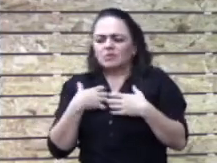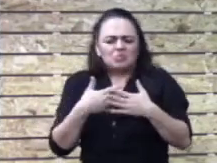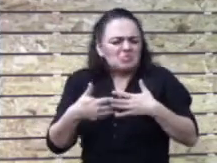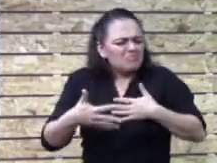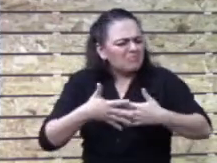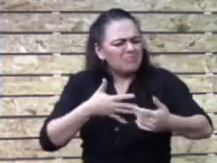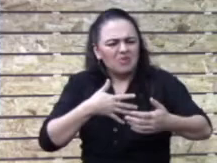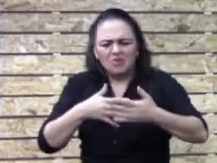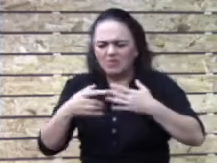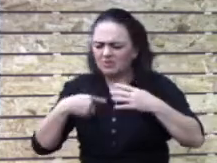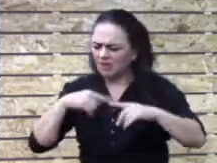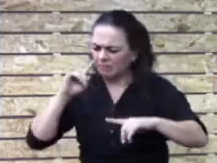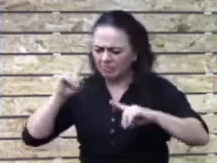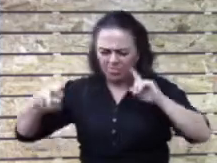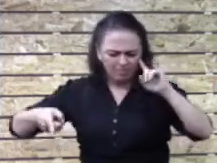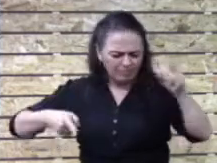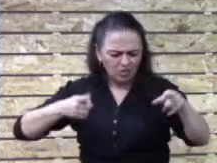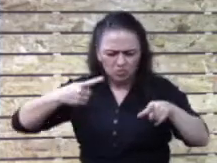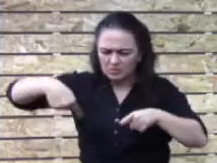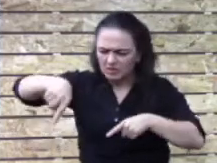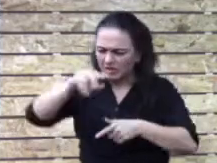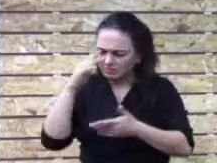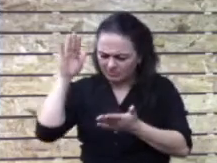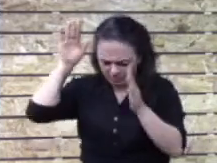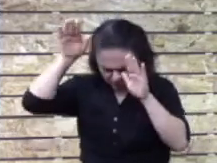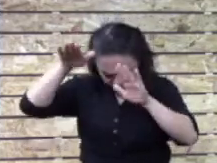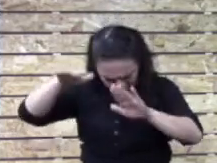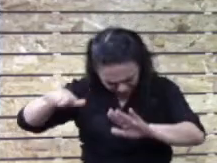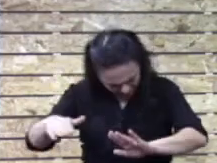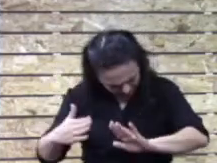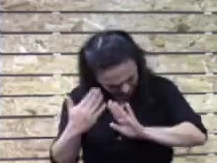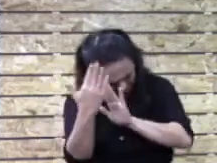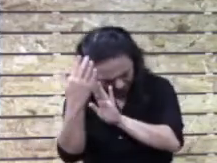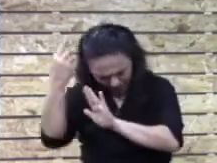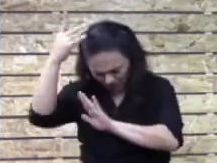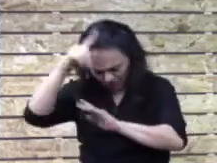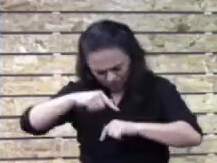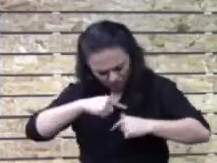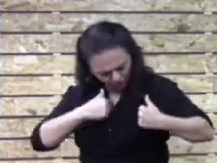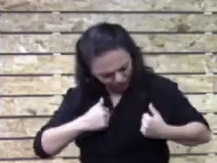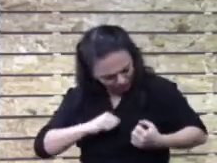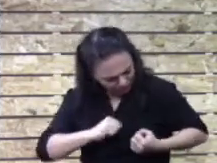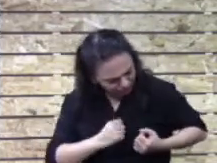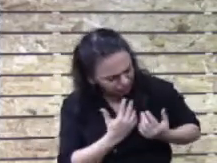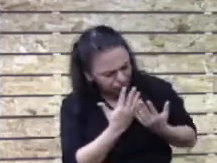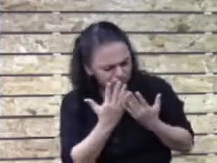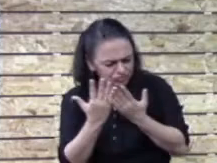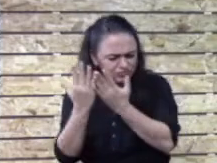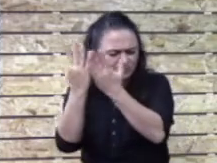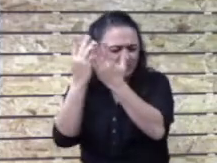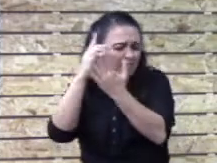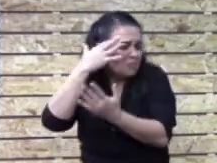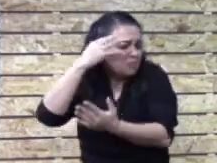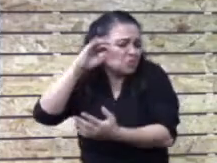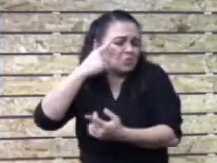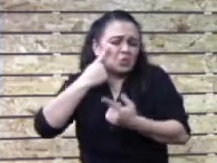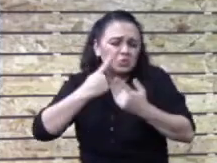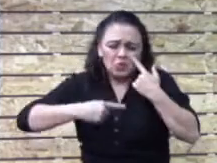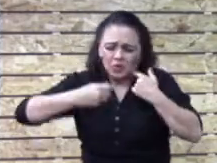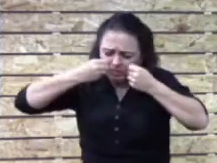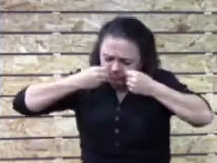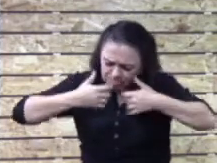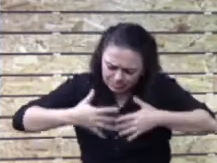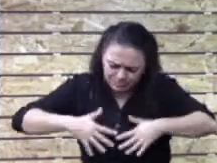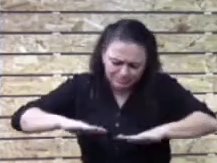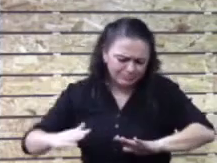la necesidad de arrodillarte delante del Señor, de derramar tus lágrimas delante del Señor, de